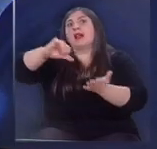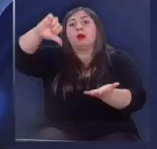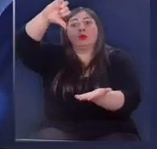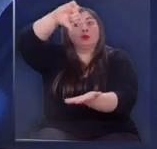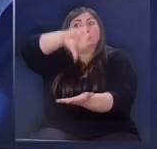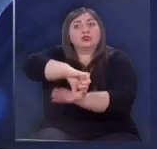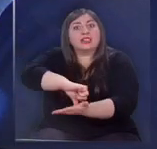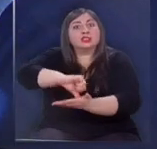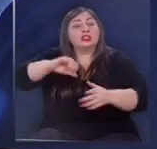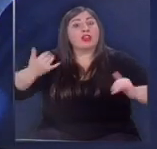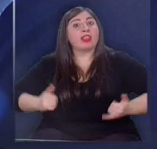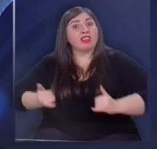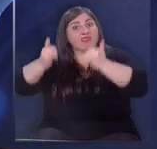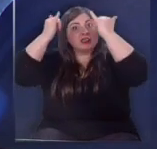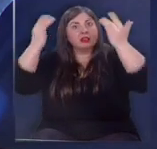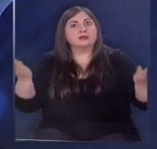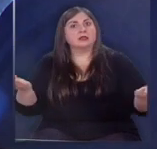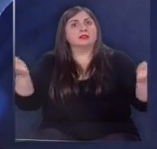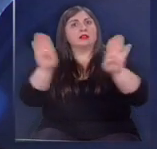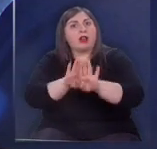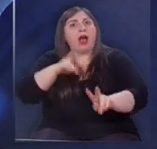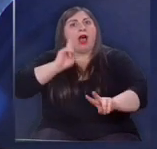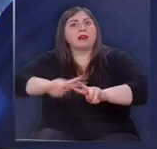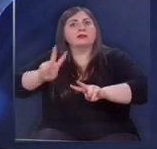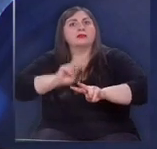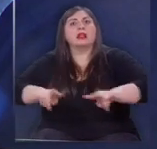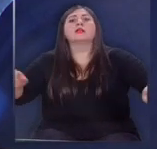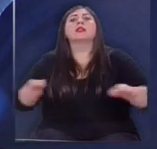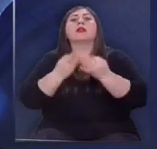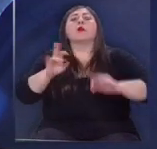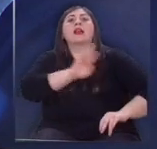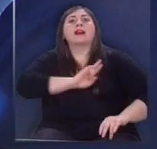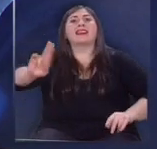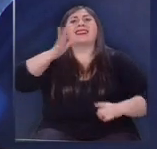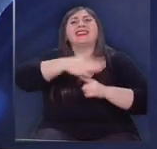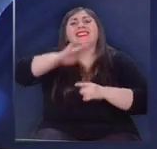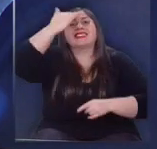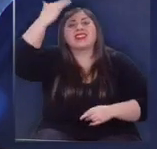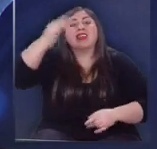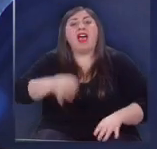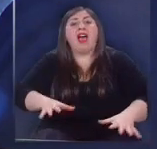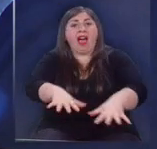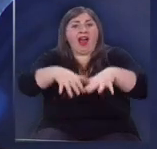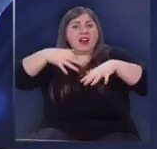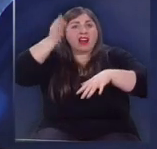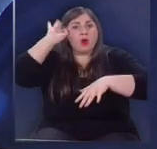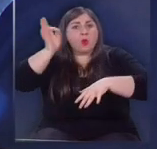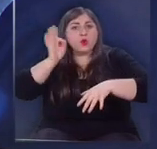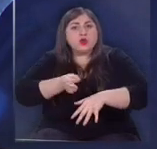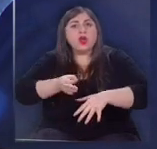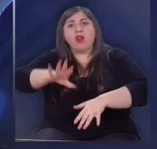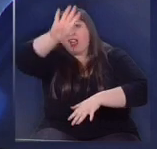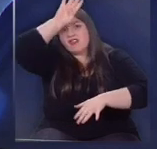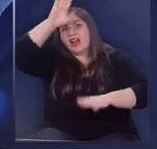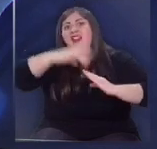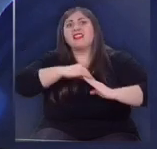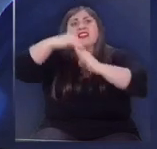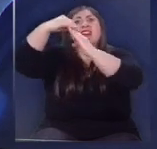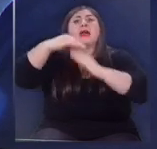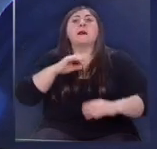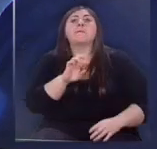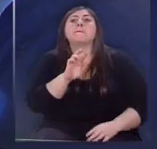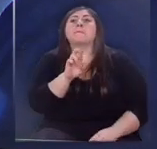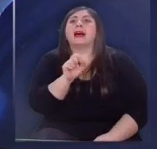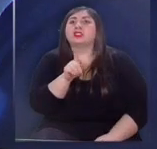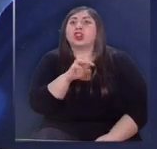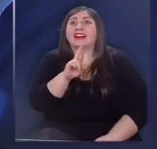recreación fuera clausurado tras ser utilizado para realizar un culto religioso durante 15 días. Reuniones evangélicas que fueron lideradas por el polémico pastor Ricardo Cid,